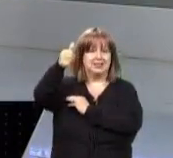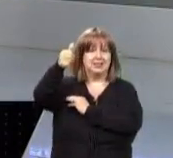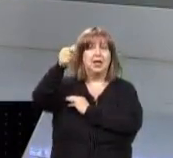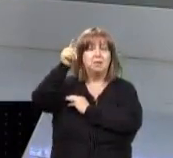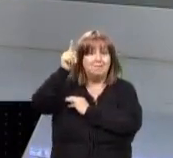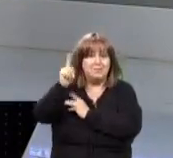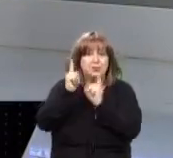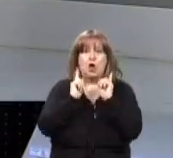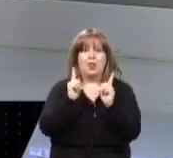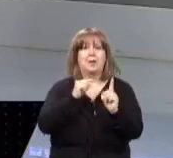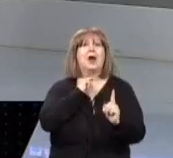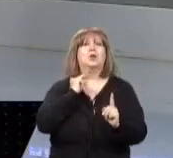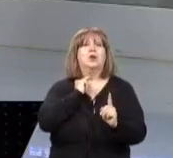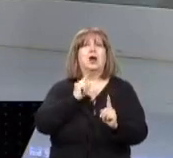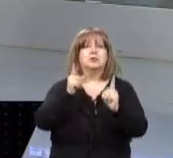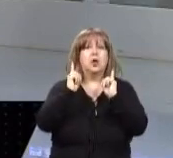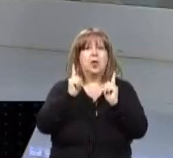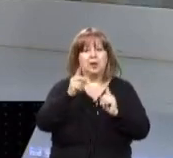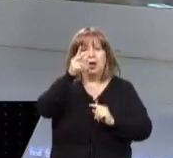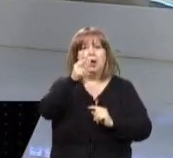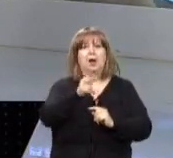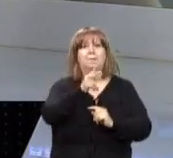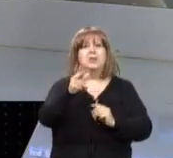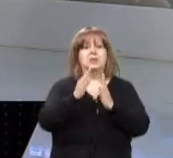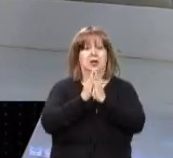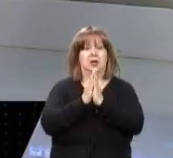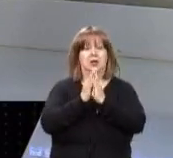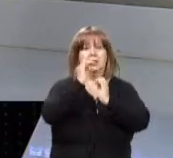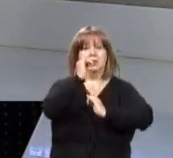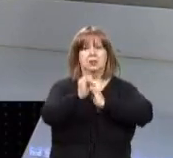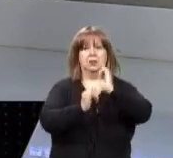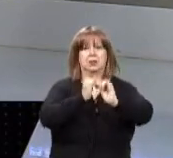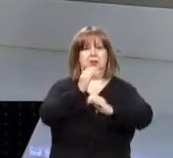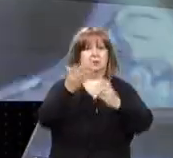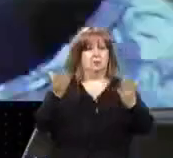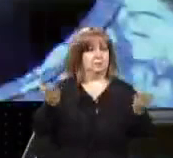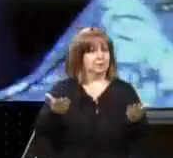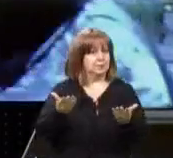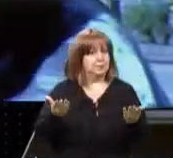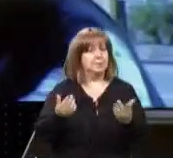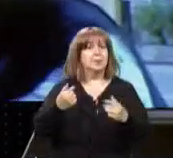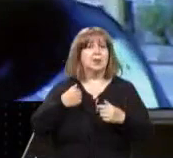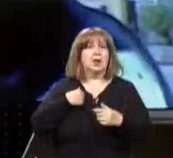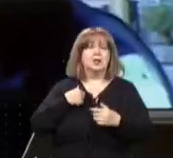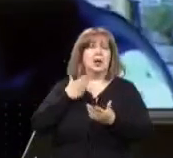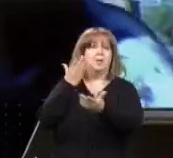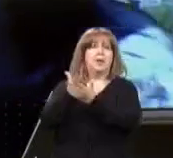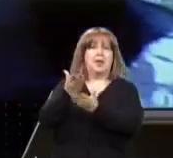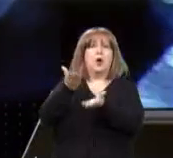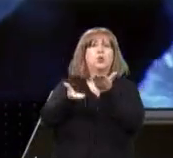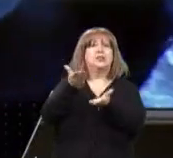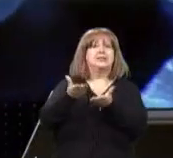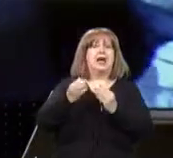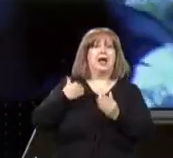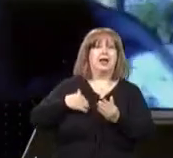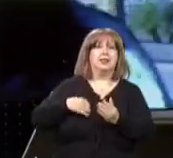bien la justicia italiana acepta el pedido de extradición, van a ver si está en condiciones de salud para poder viajar. ¿Y si no está,